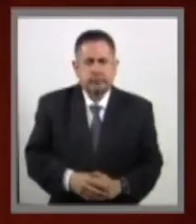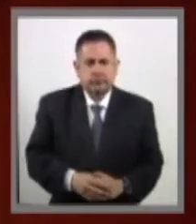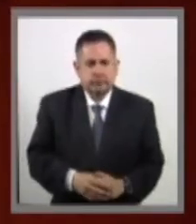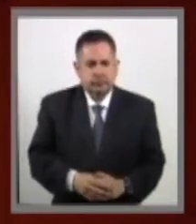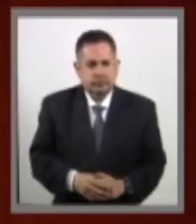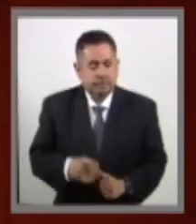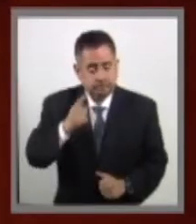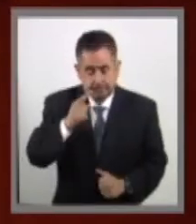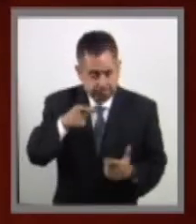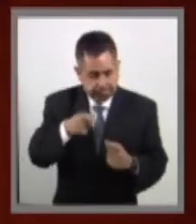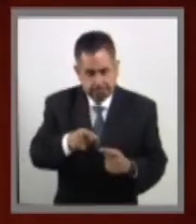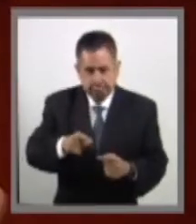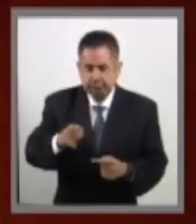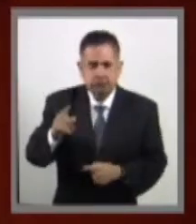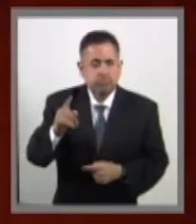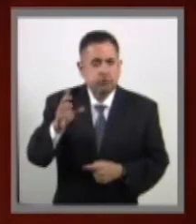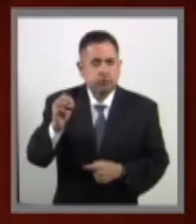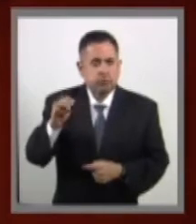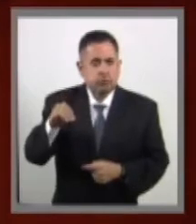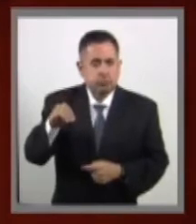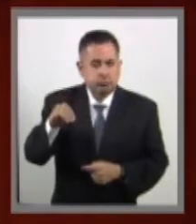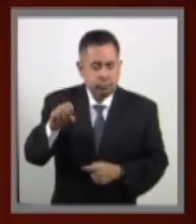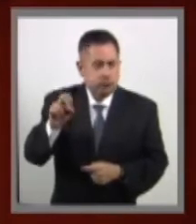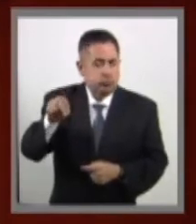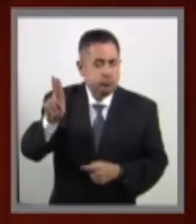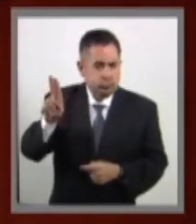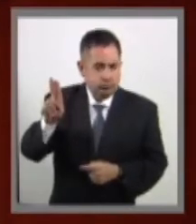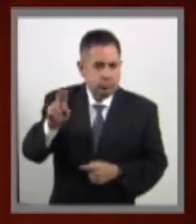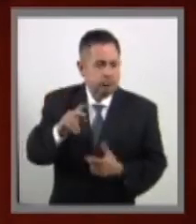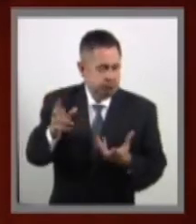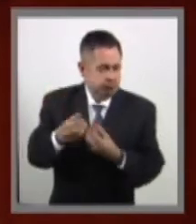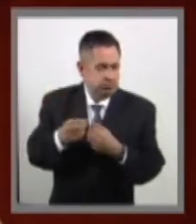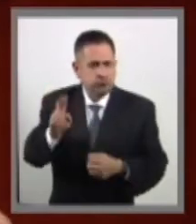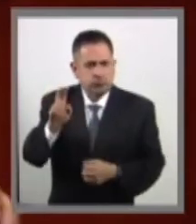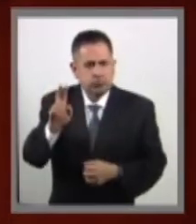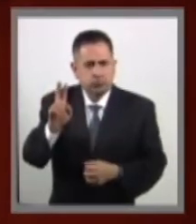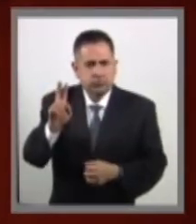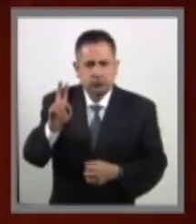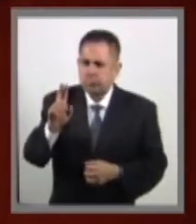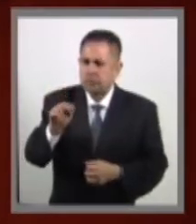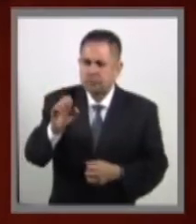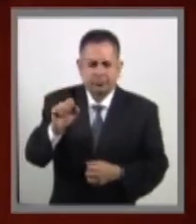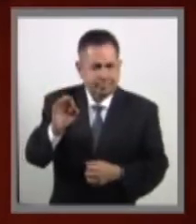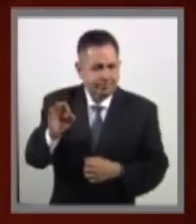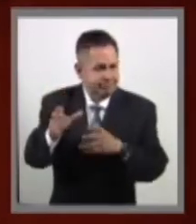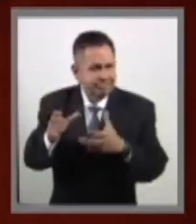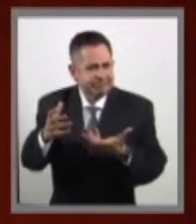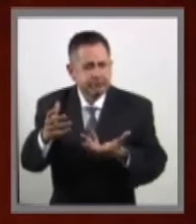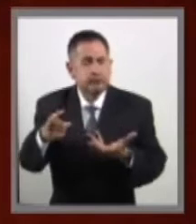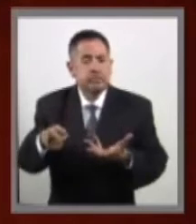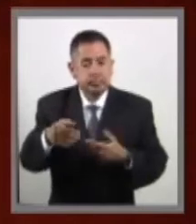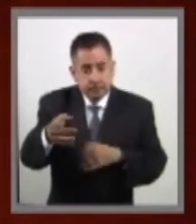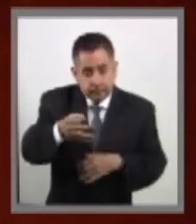Tal como lo apunta la Organización de las Naciones Unidas para la Alimentación y la Agricultura, las semillas son